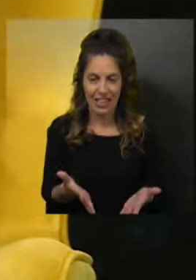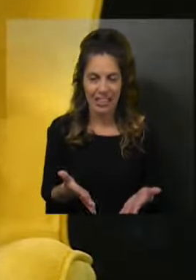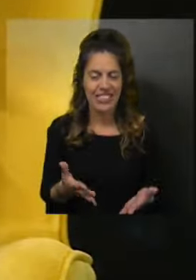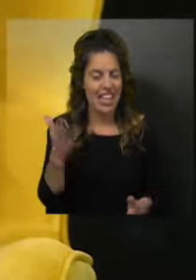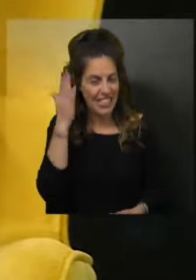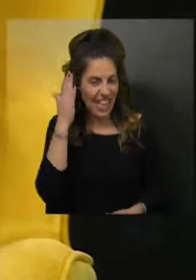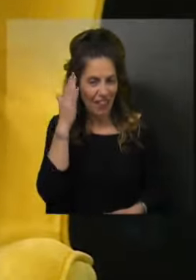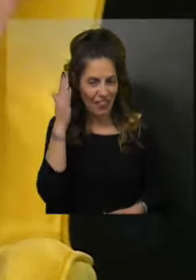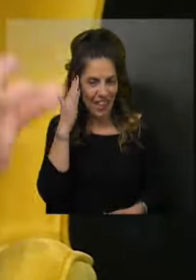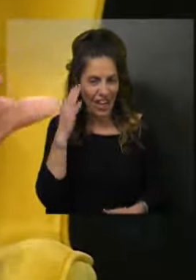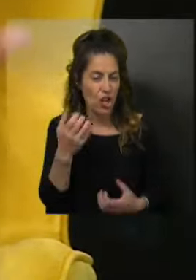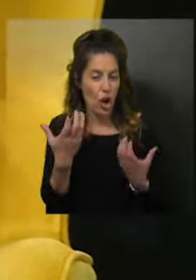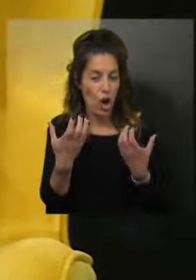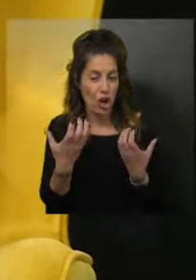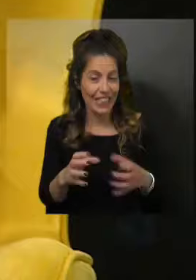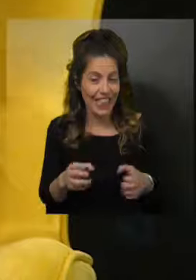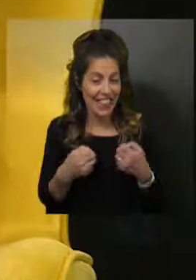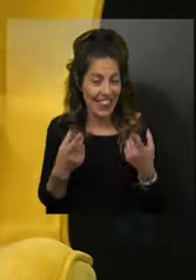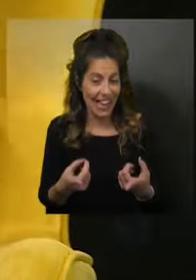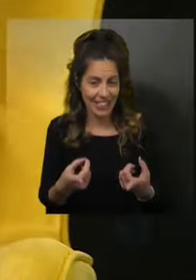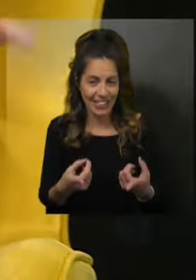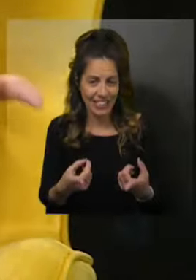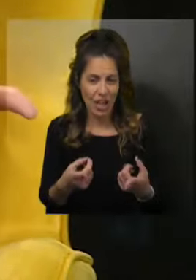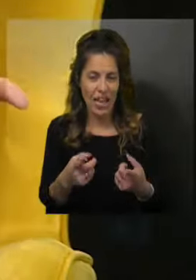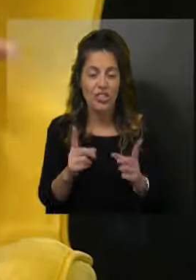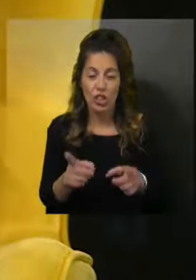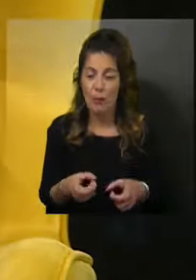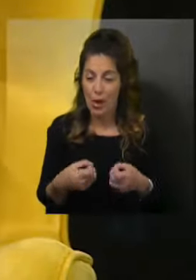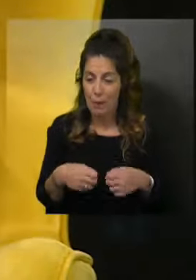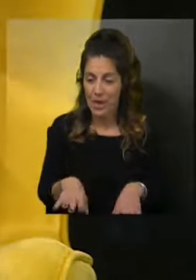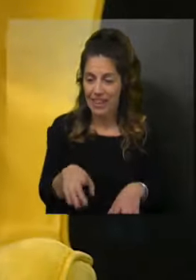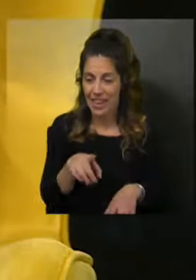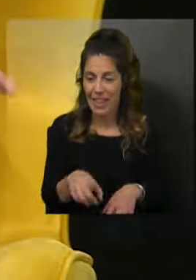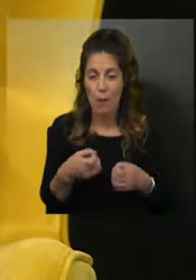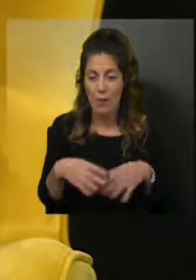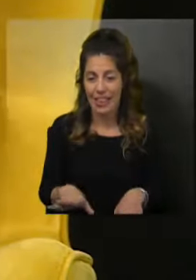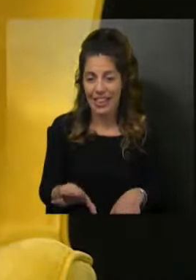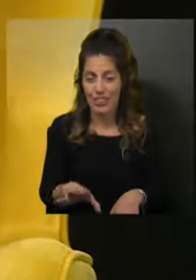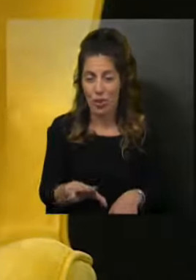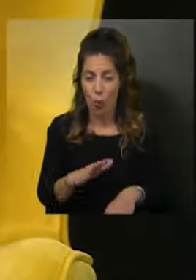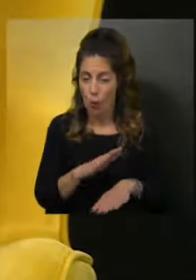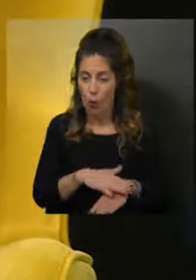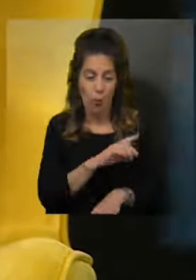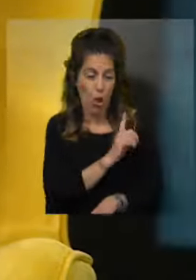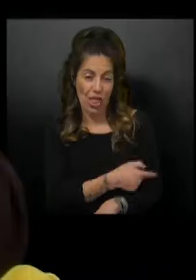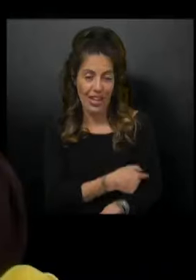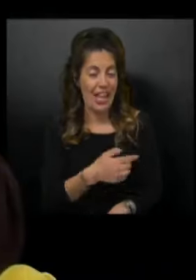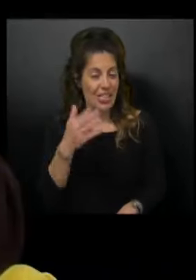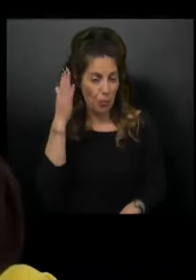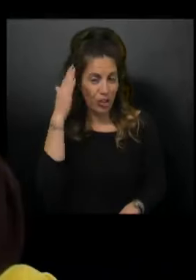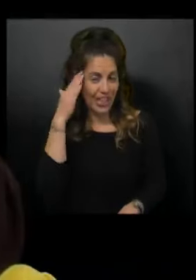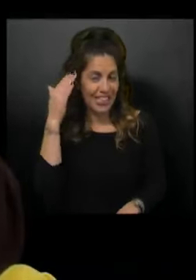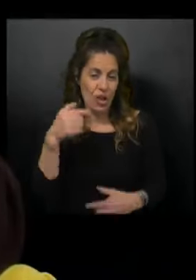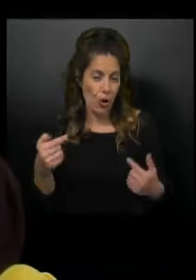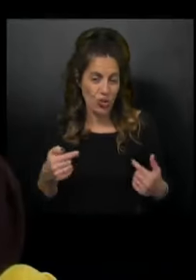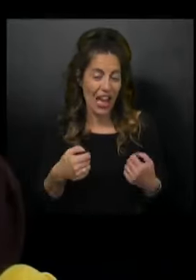saber digamos no lo quieren trasladar porque eso también pierde ahí perdés una potestad Porque si vos tenés un saber y lo compartís capaz